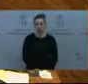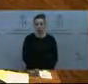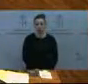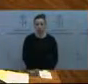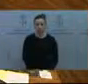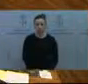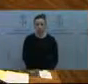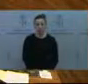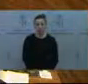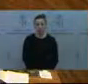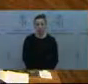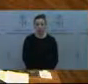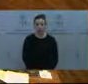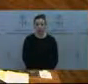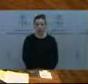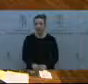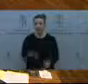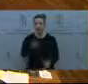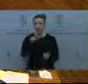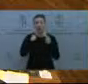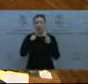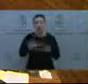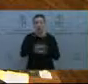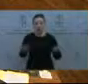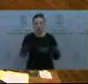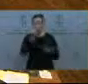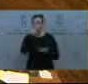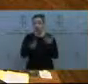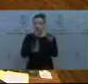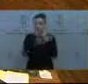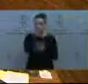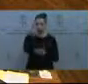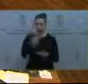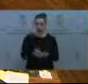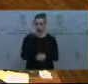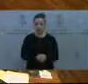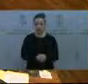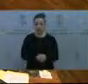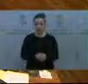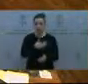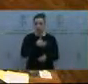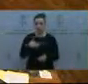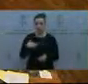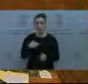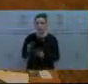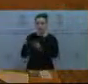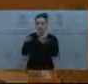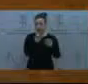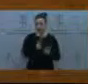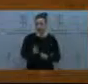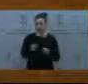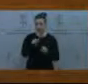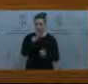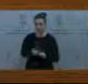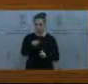Señorías, buenos días. Queremos pasar a defender hoy en esta sesión plenaria un tema